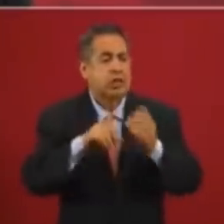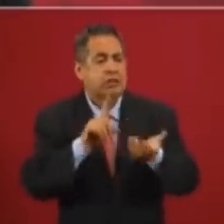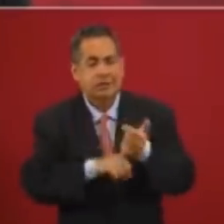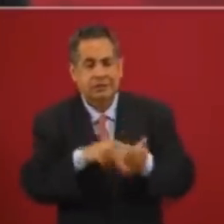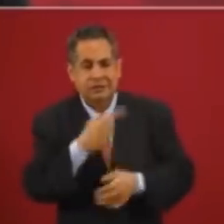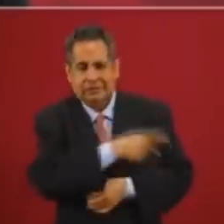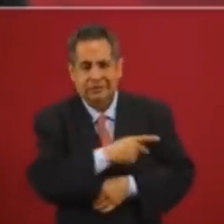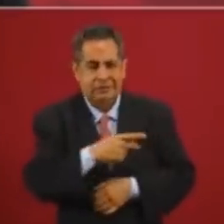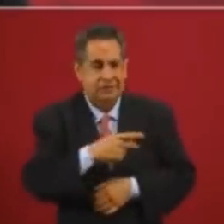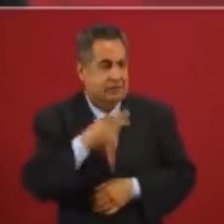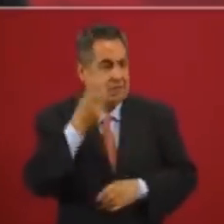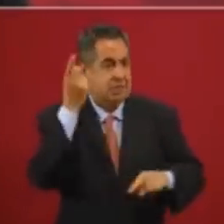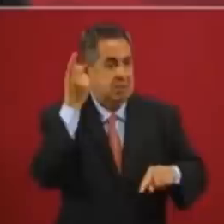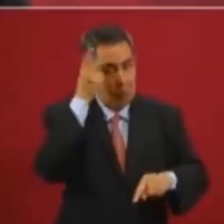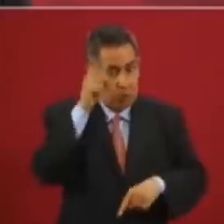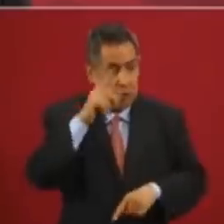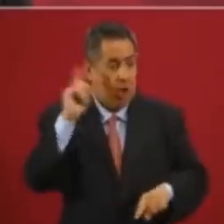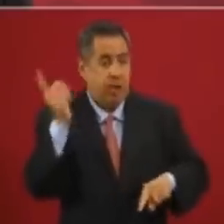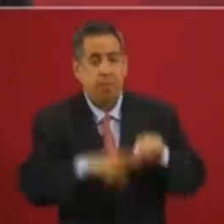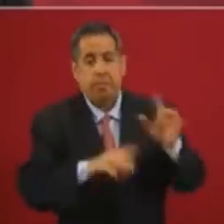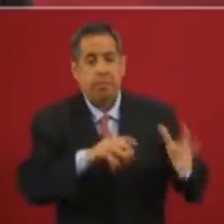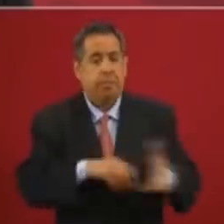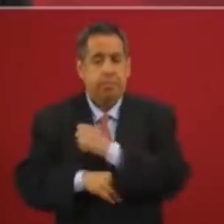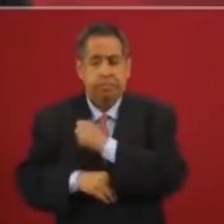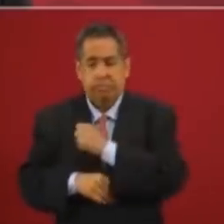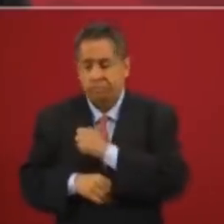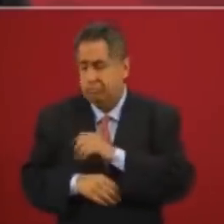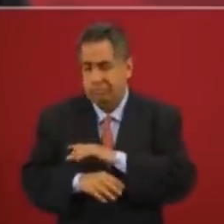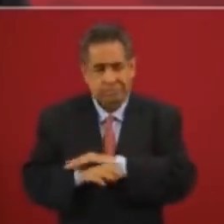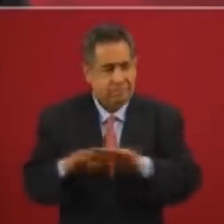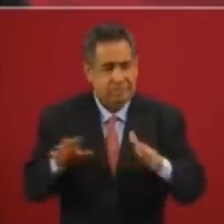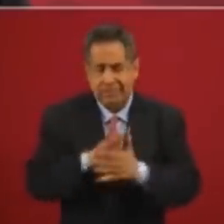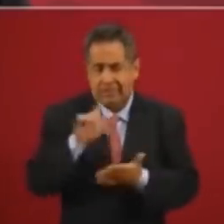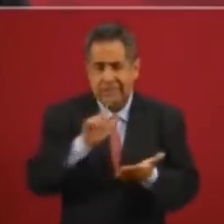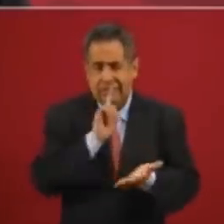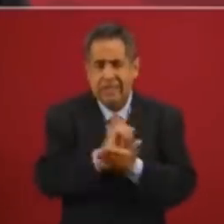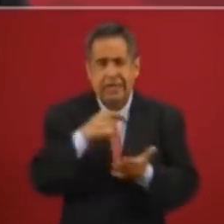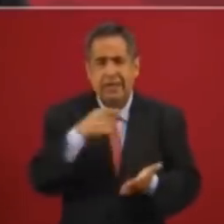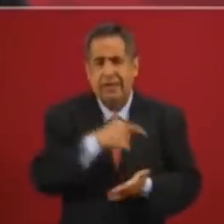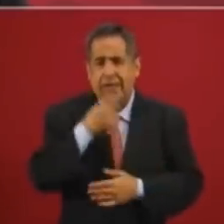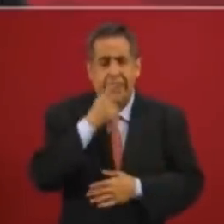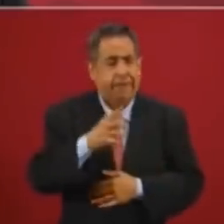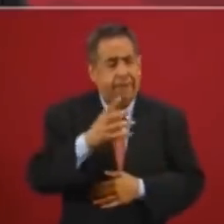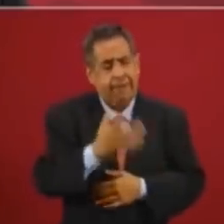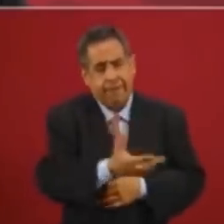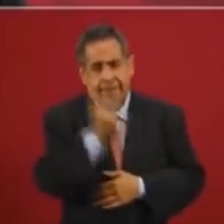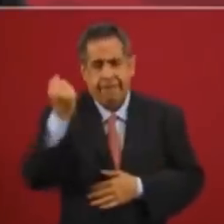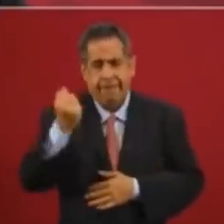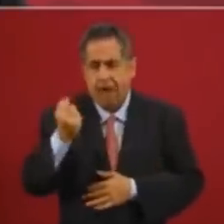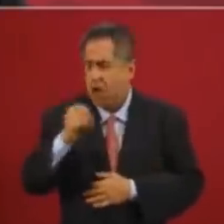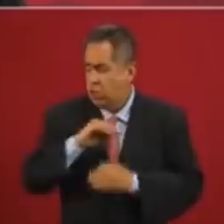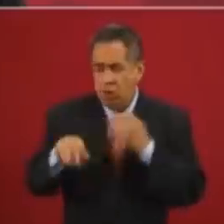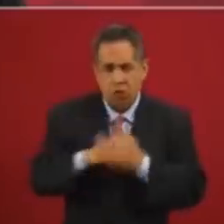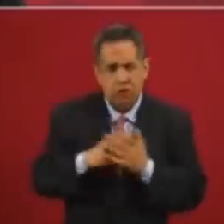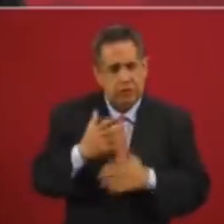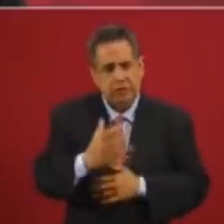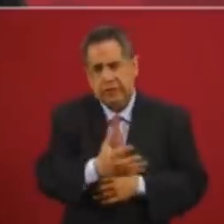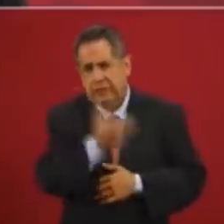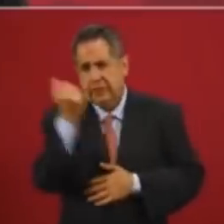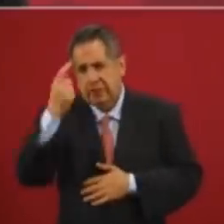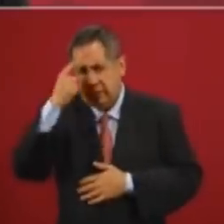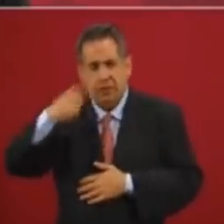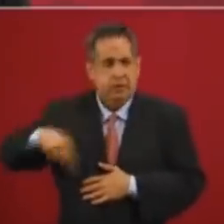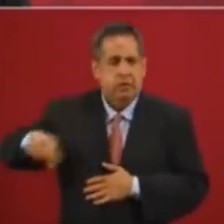Todos esos bienes de procedencia ilícita tienen que pasar a formar parte